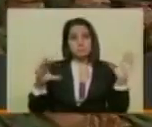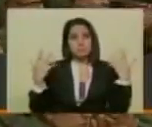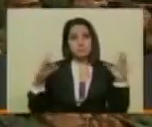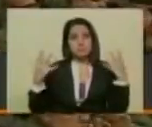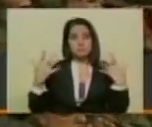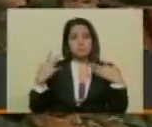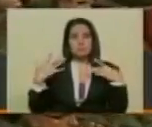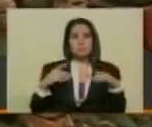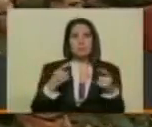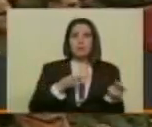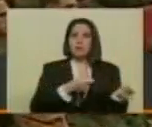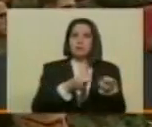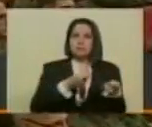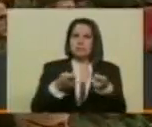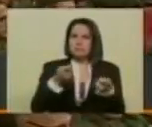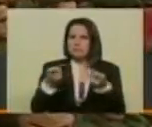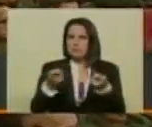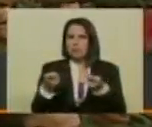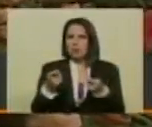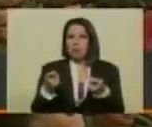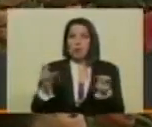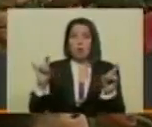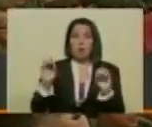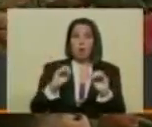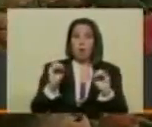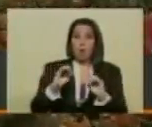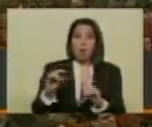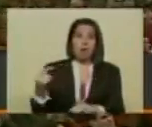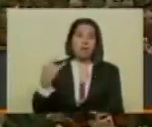Presiones o del engaño.